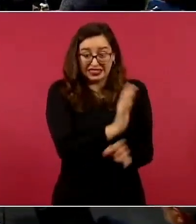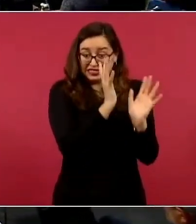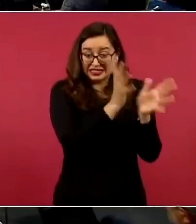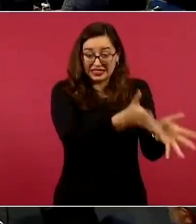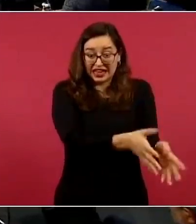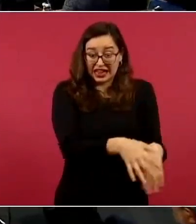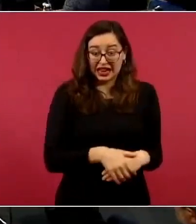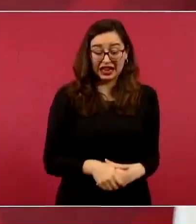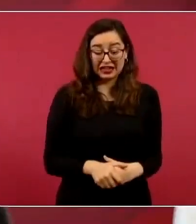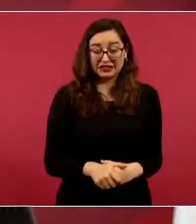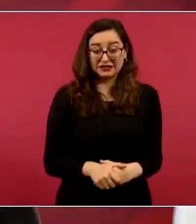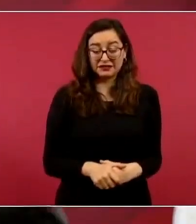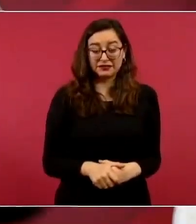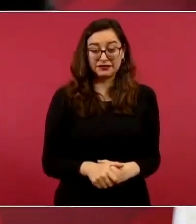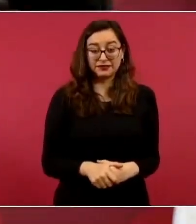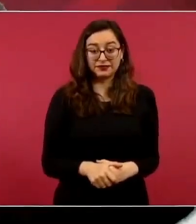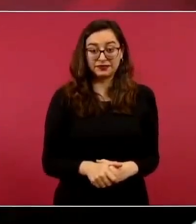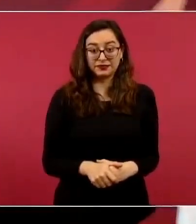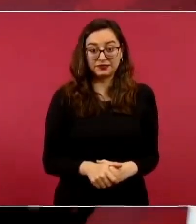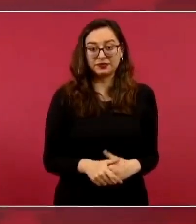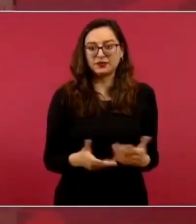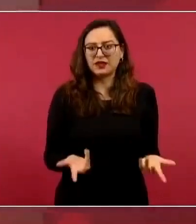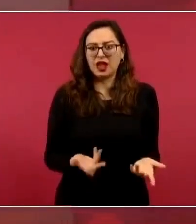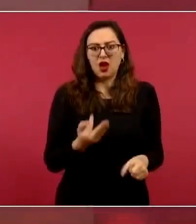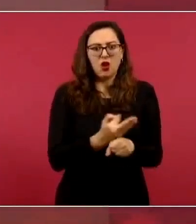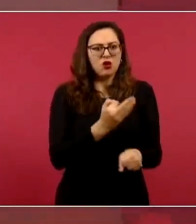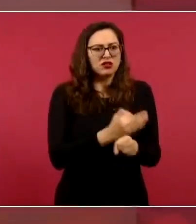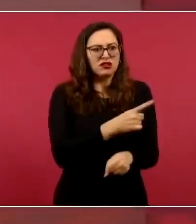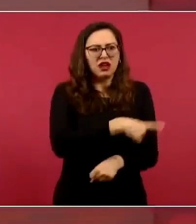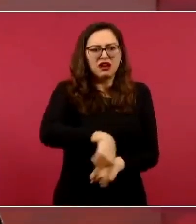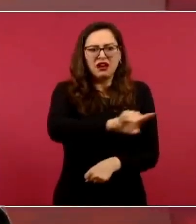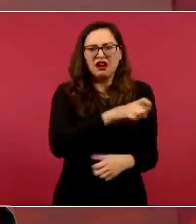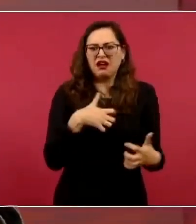que se expresa. ¿Cómo aumentan el salario?